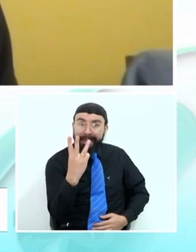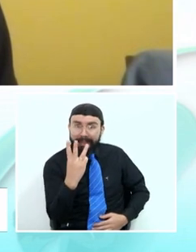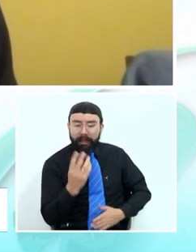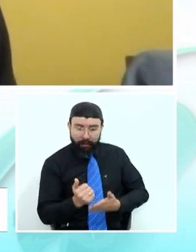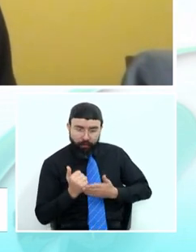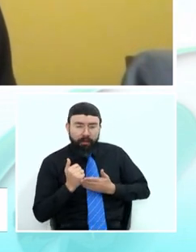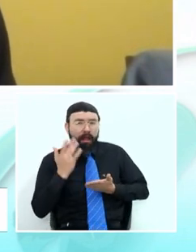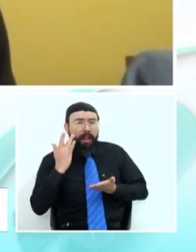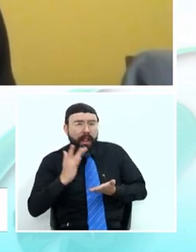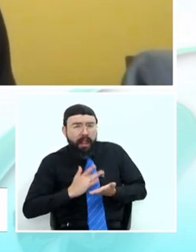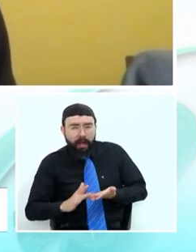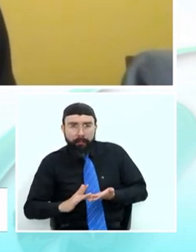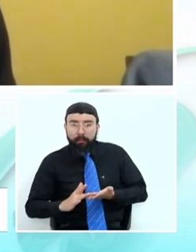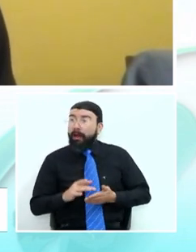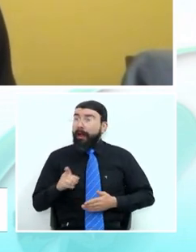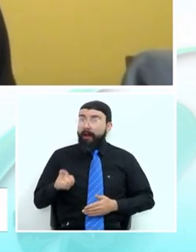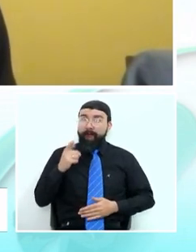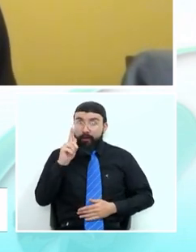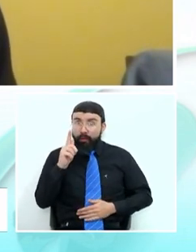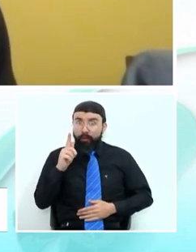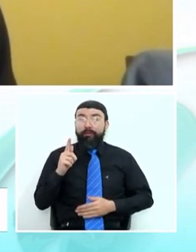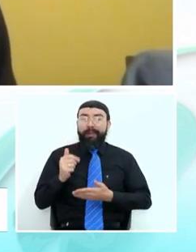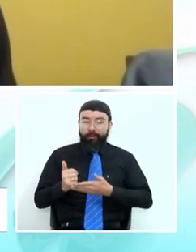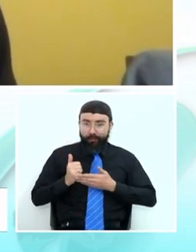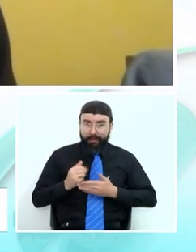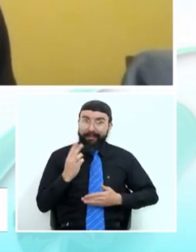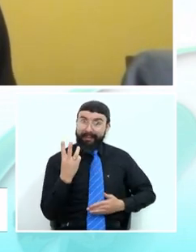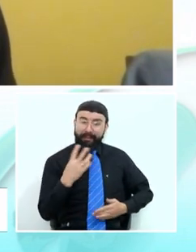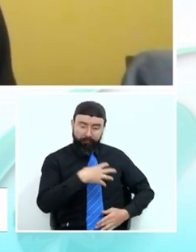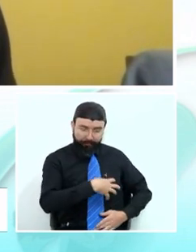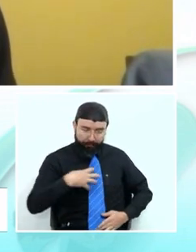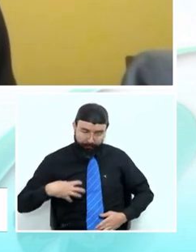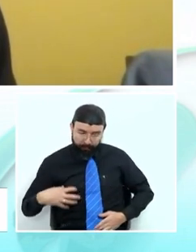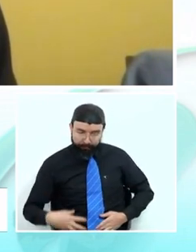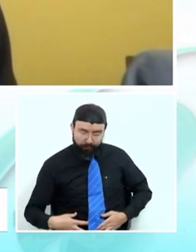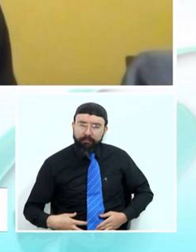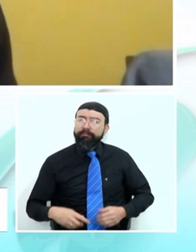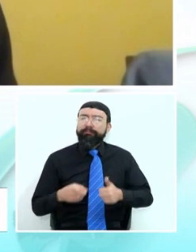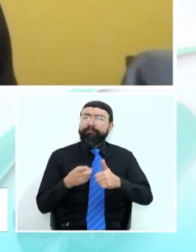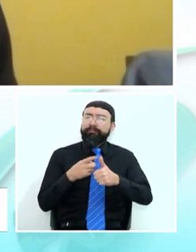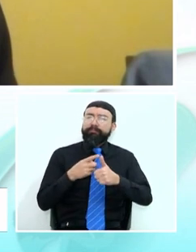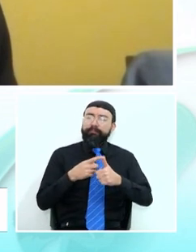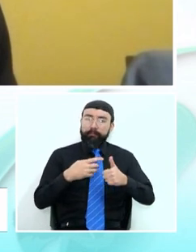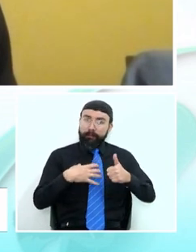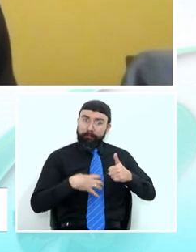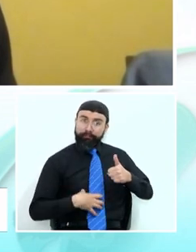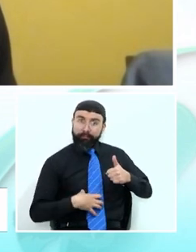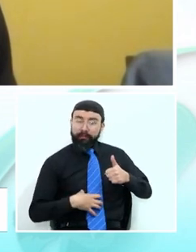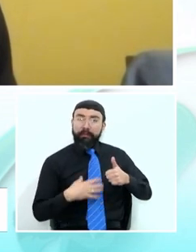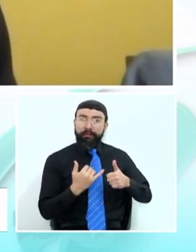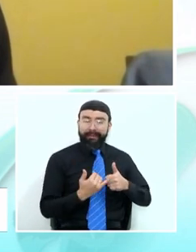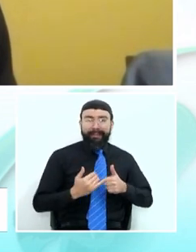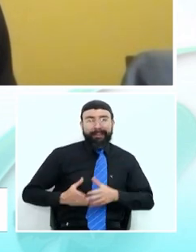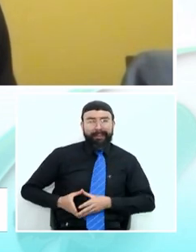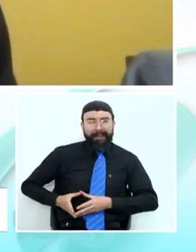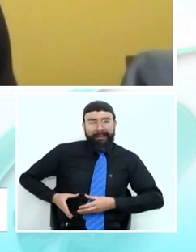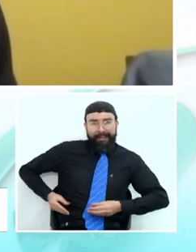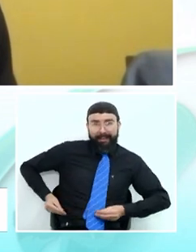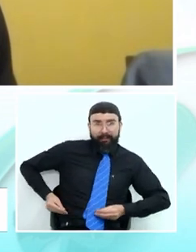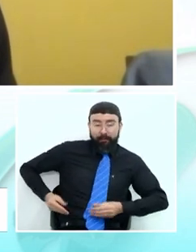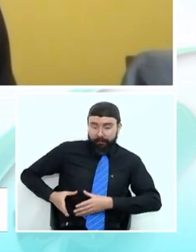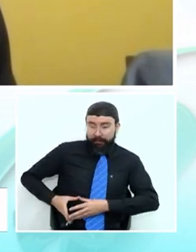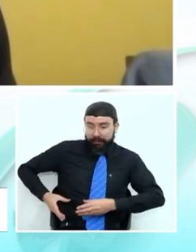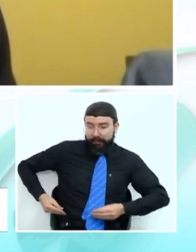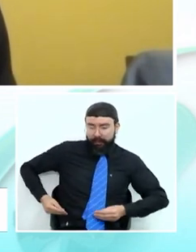y las frutas que tienen que ver con estos tres sistemas orgánicos. La primera es el sistema hepático del hígado y